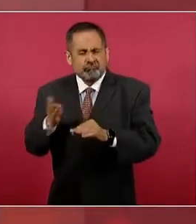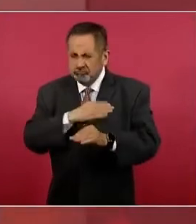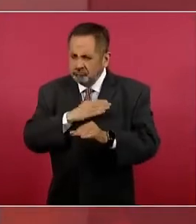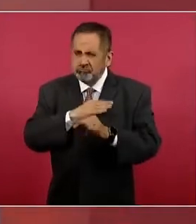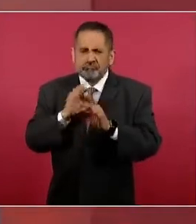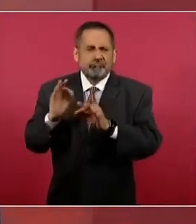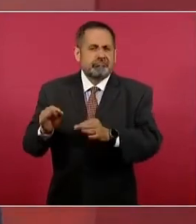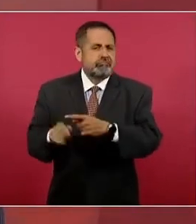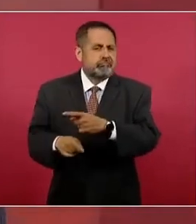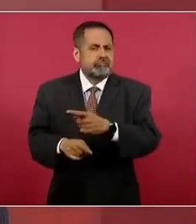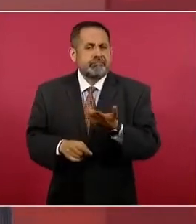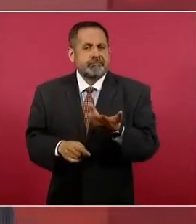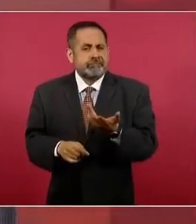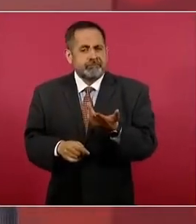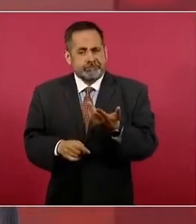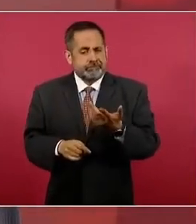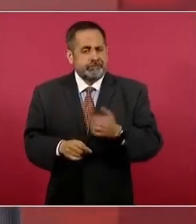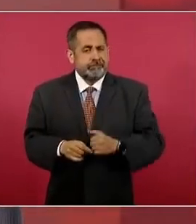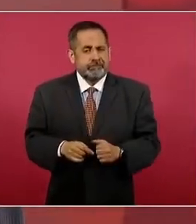que